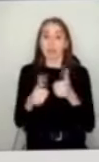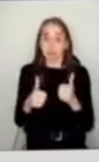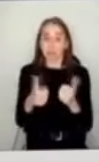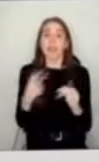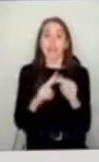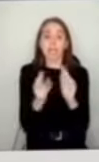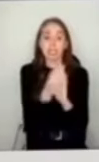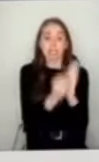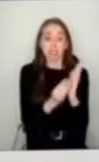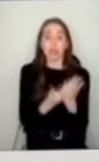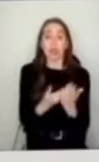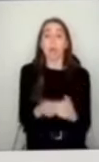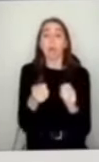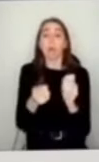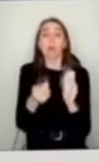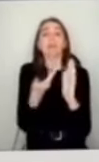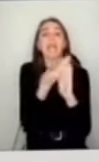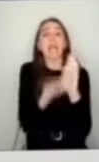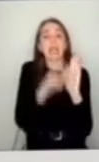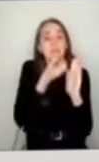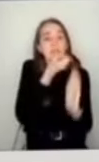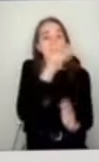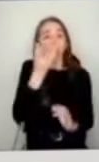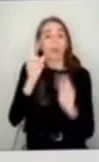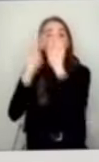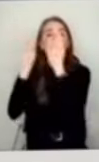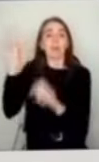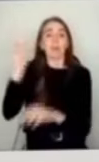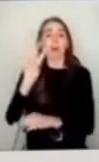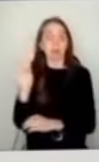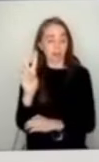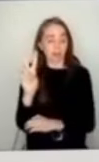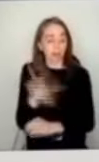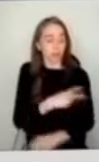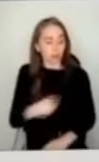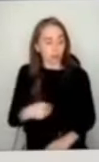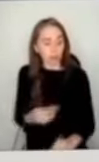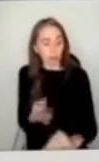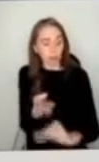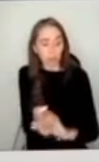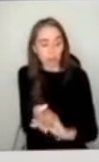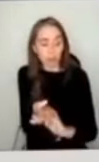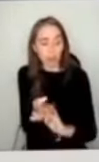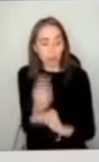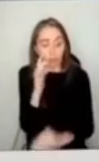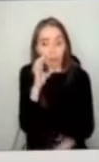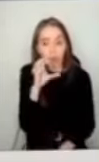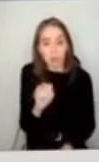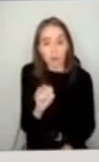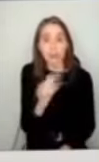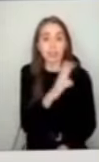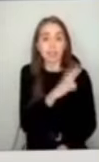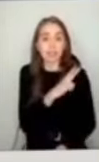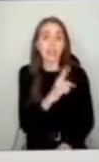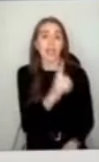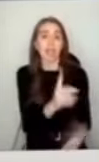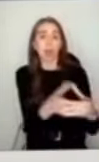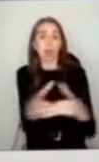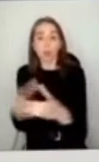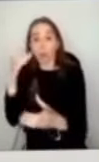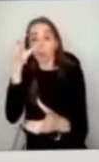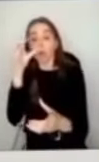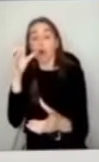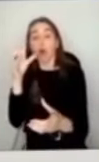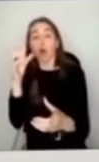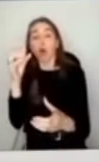declaración respecto del punto. Frente a eso estamos recabando algunas observaciones de los jefes de comité para poder establecer